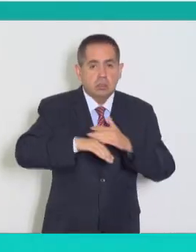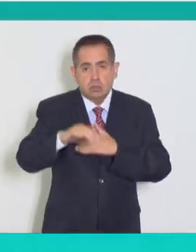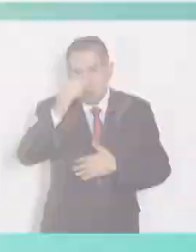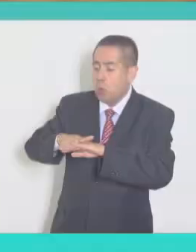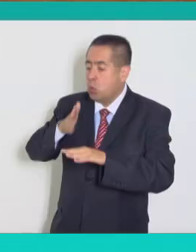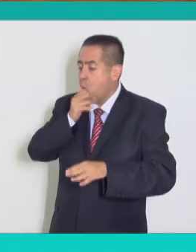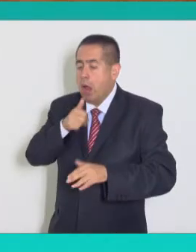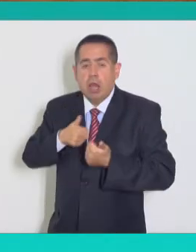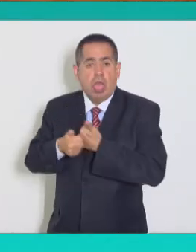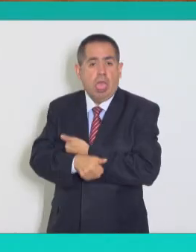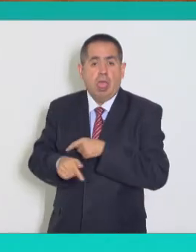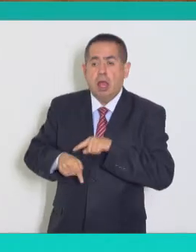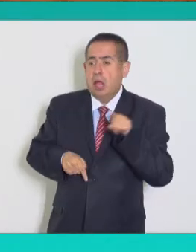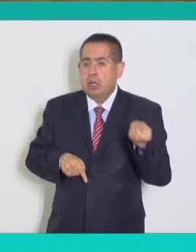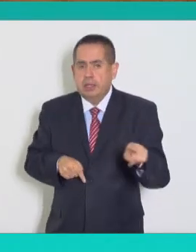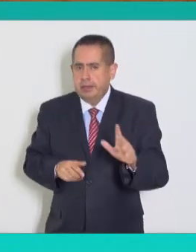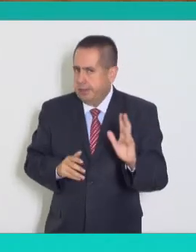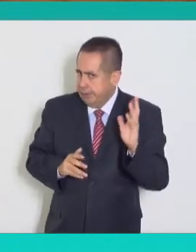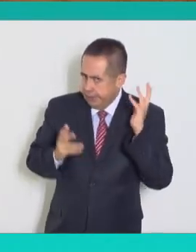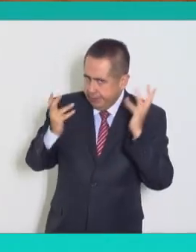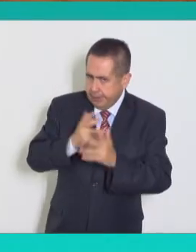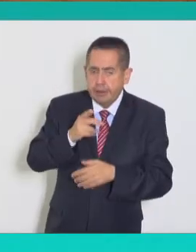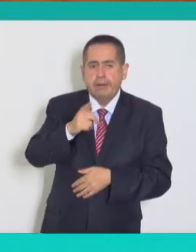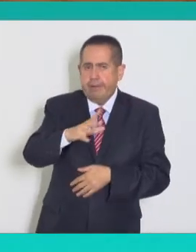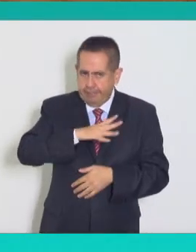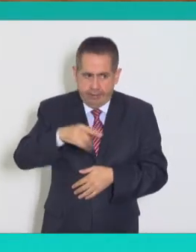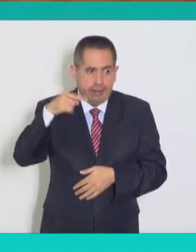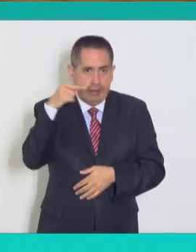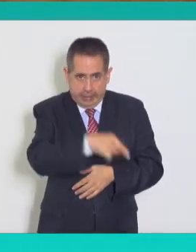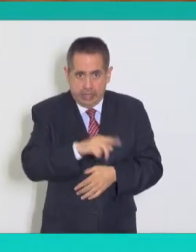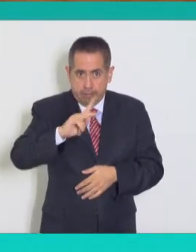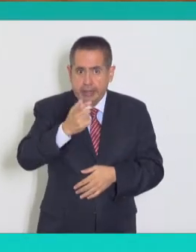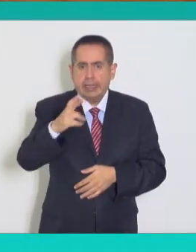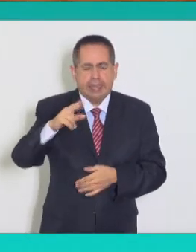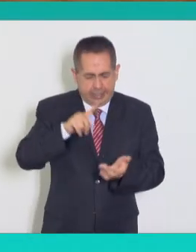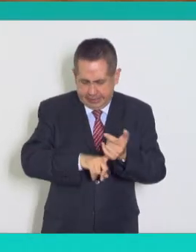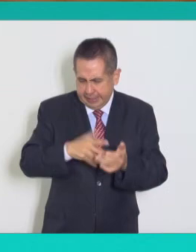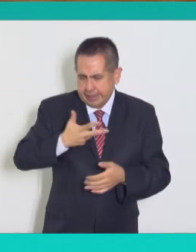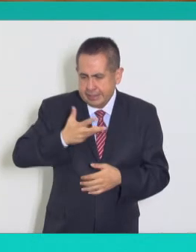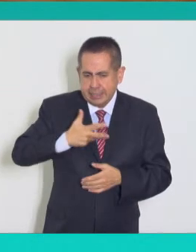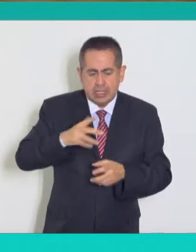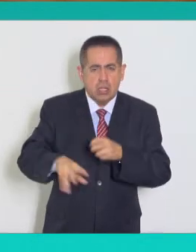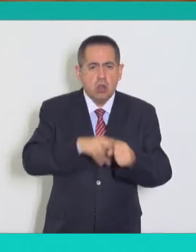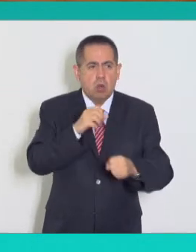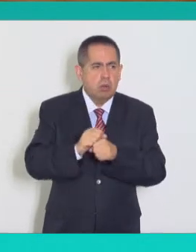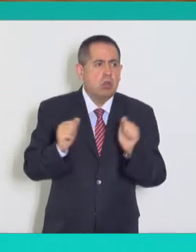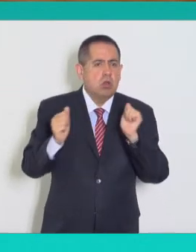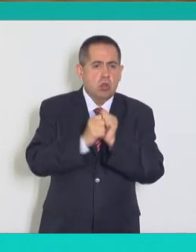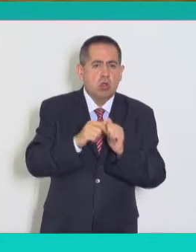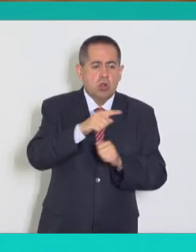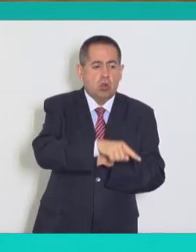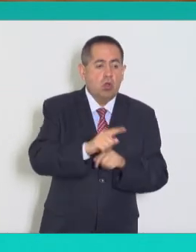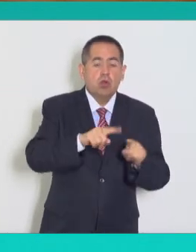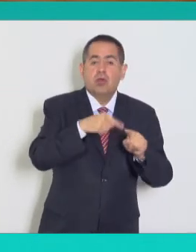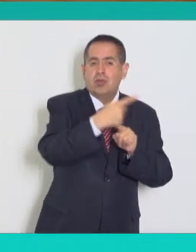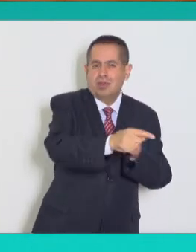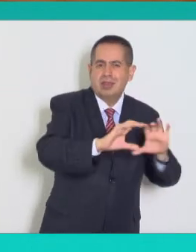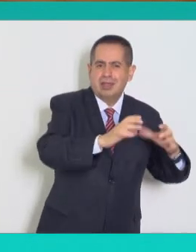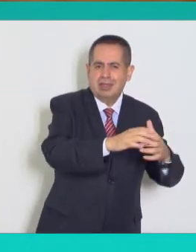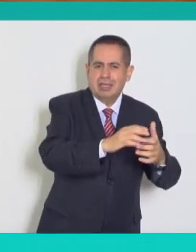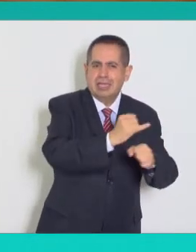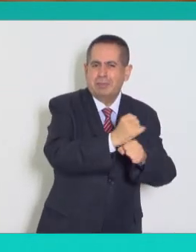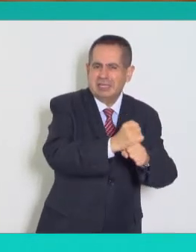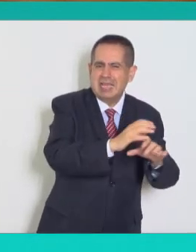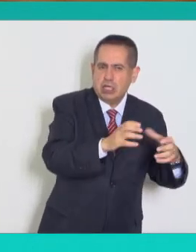localizadas esto confirma que si existe competencia concurrente entre la pgr mediante la agencia de investigación criminal